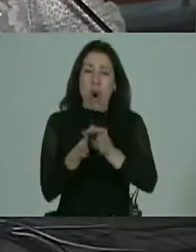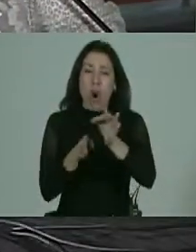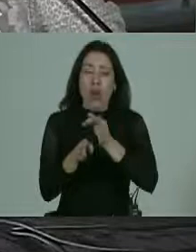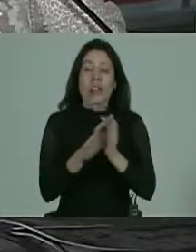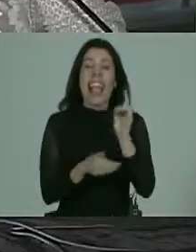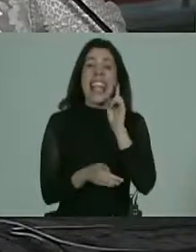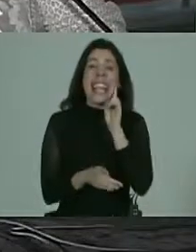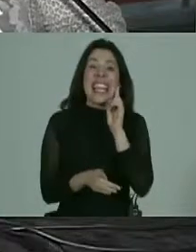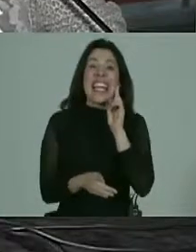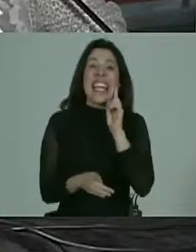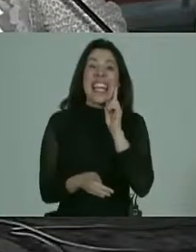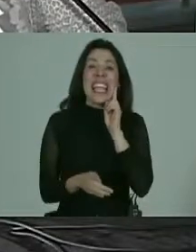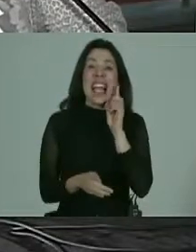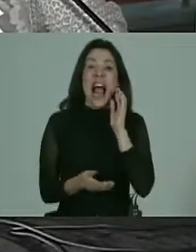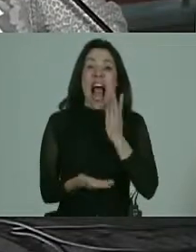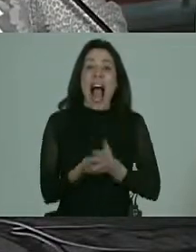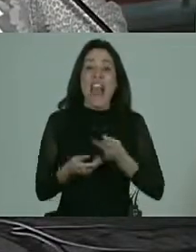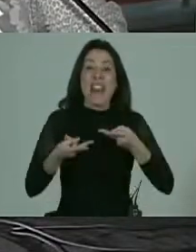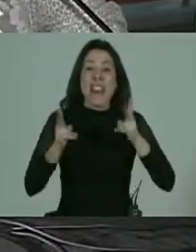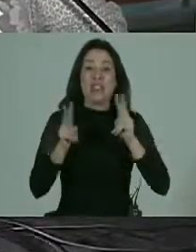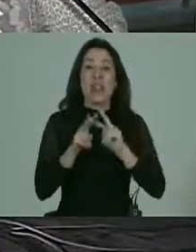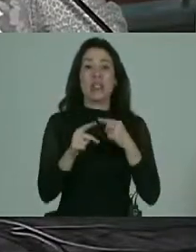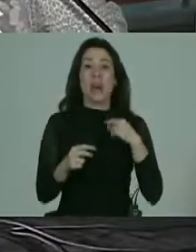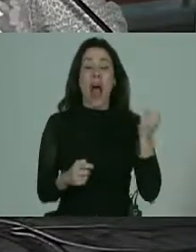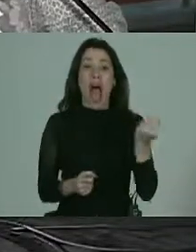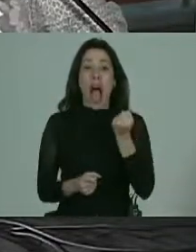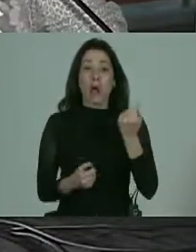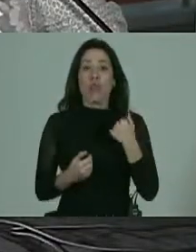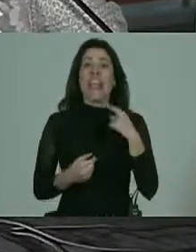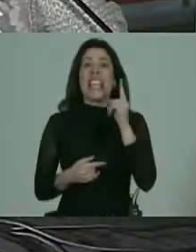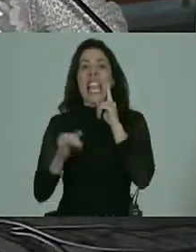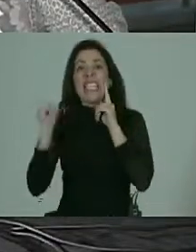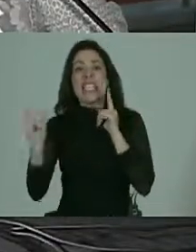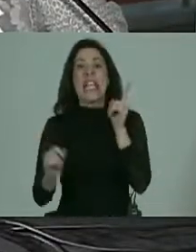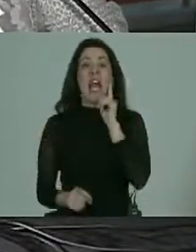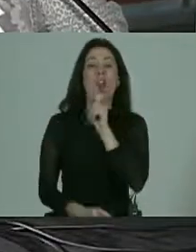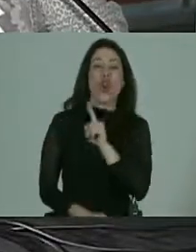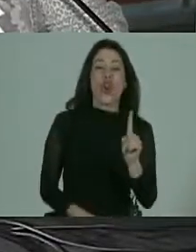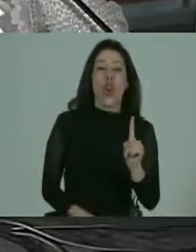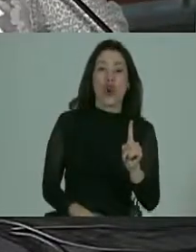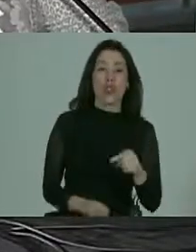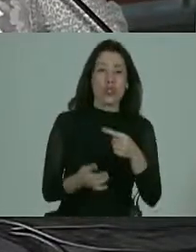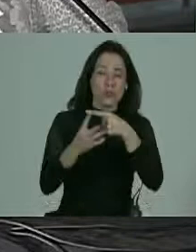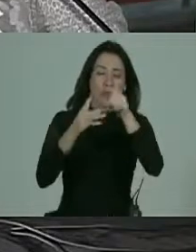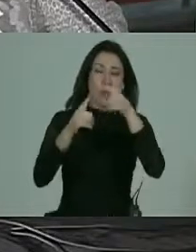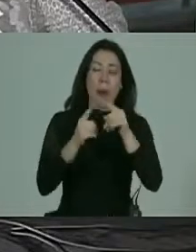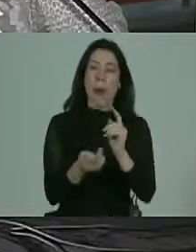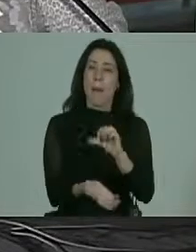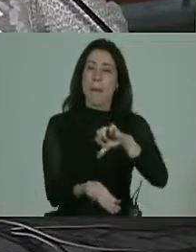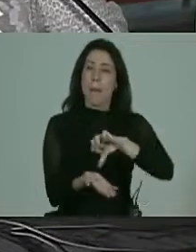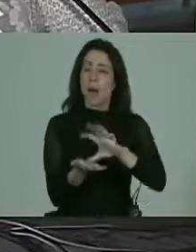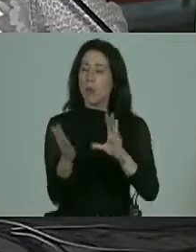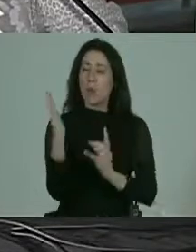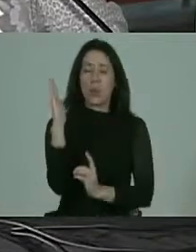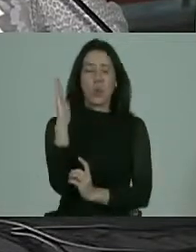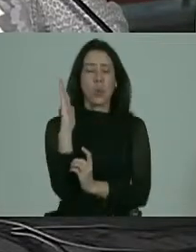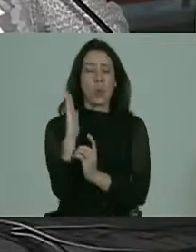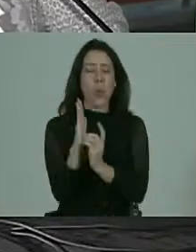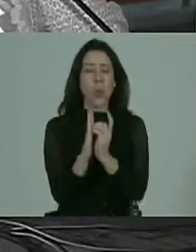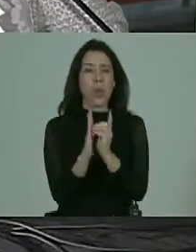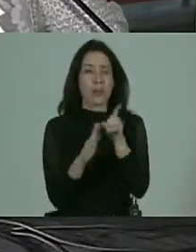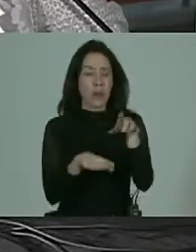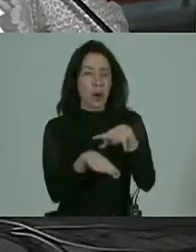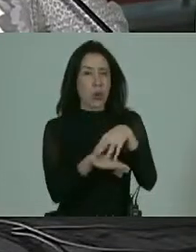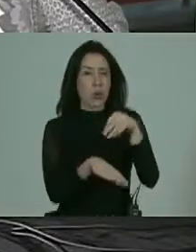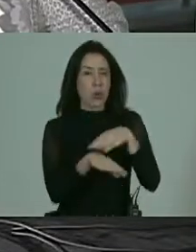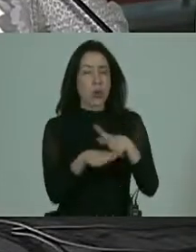quien tiene derecho a ese acceso autonomía a quien no etcétera y la verdad es que en un país tan desarrollado como ese